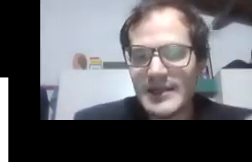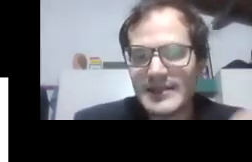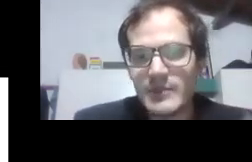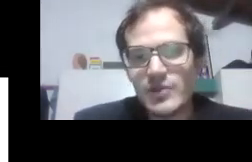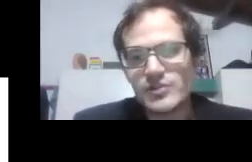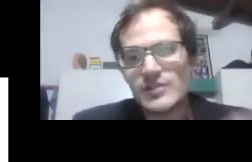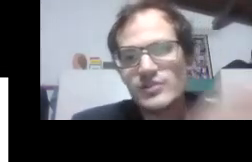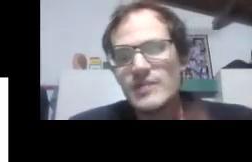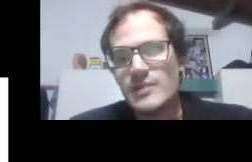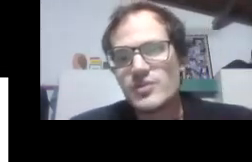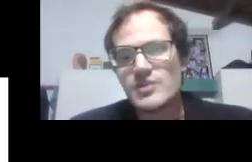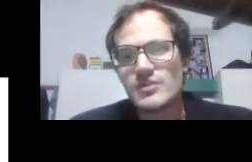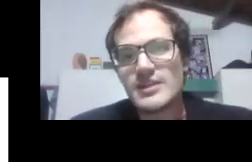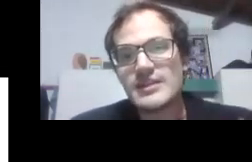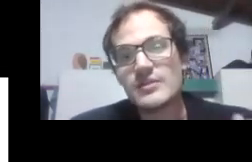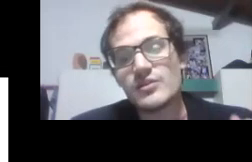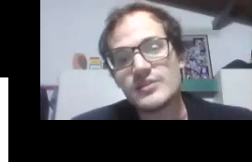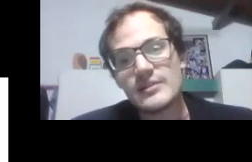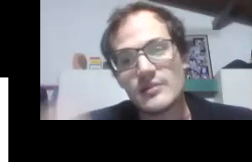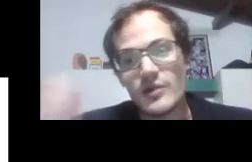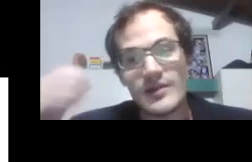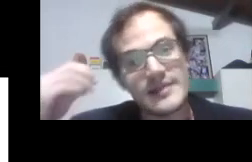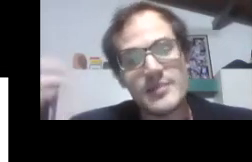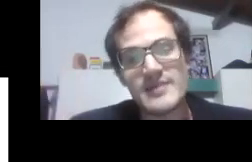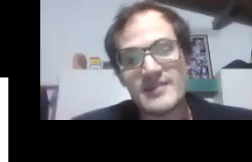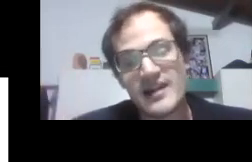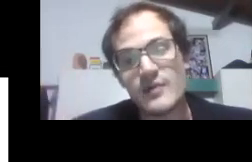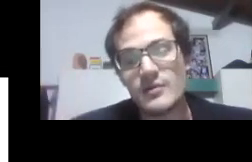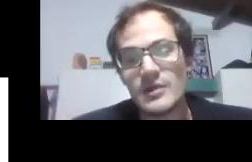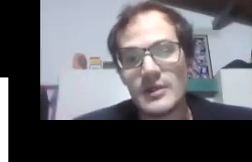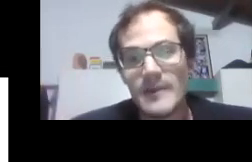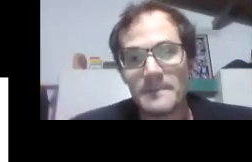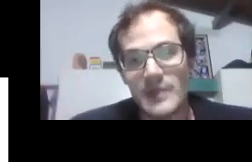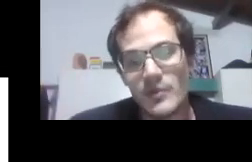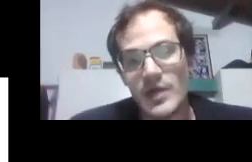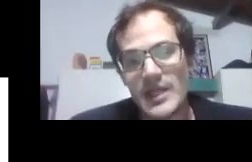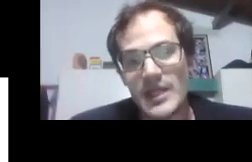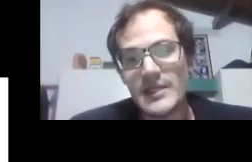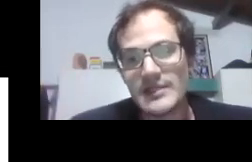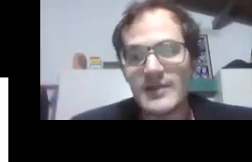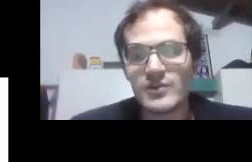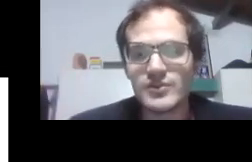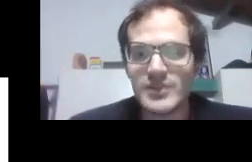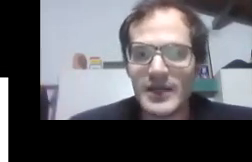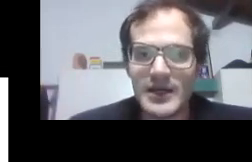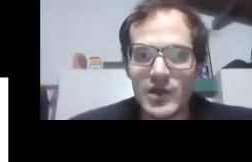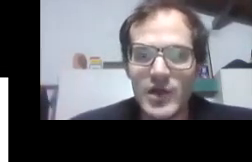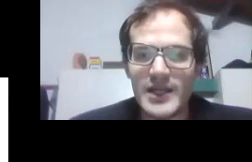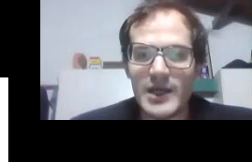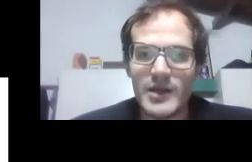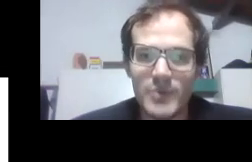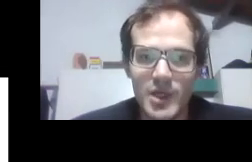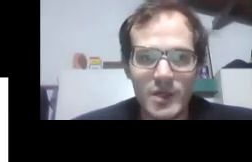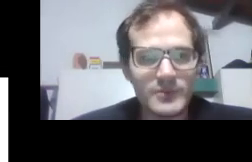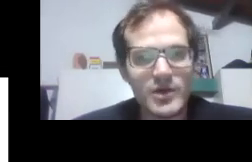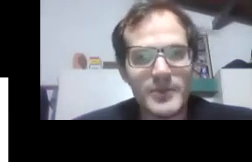de Inglaterra en 1806 y 1807, entonces los ingleses piensan, bueno, vamos a debilitar entonces a los aliados